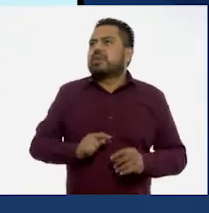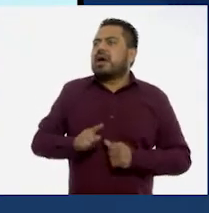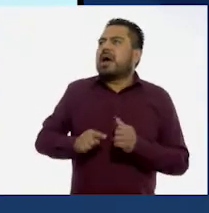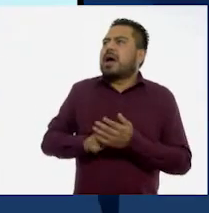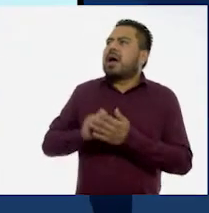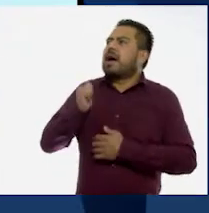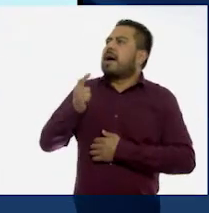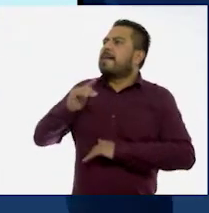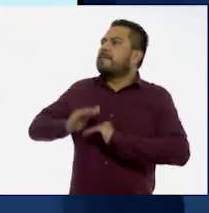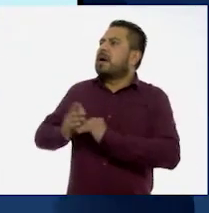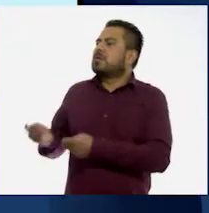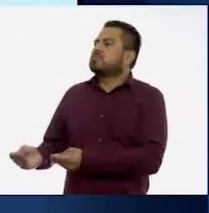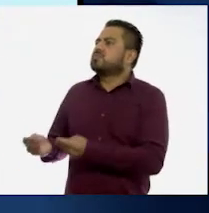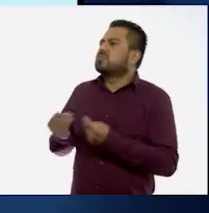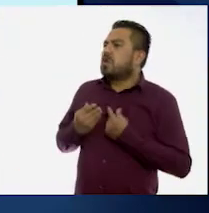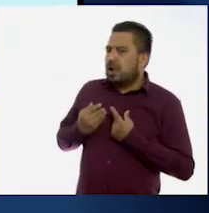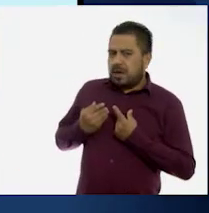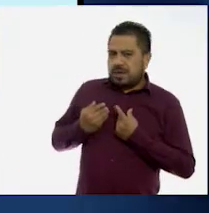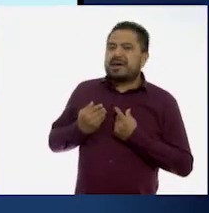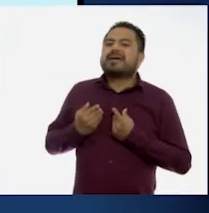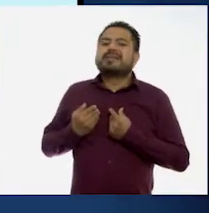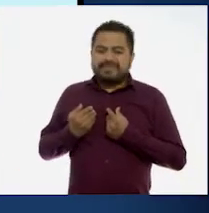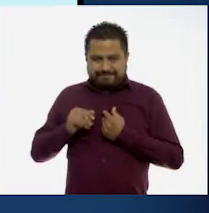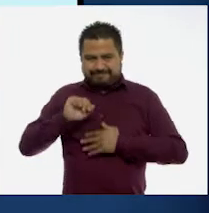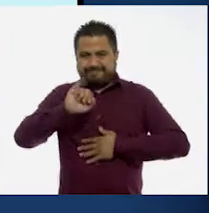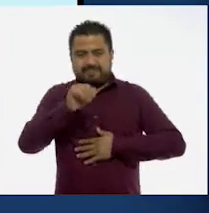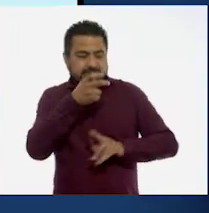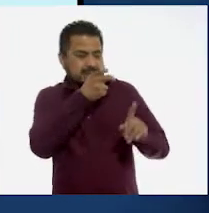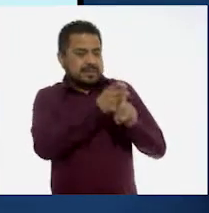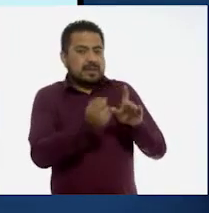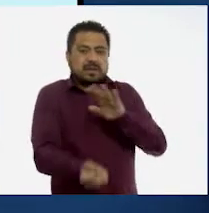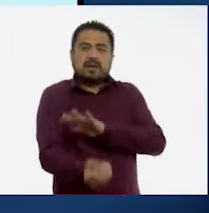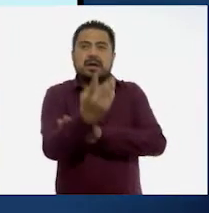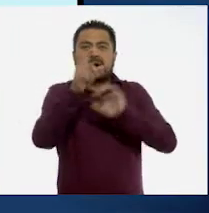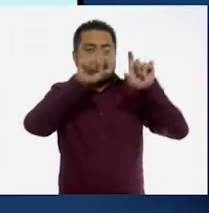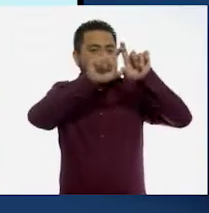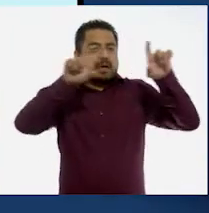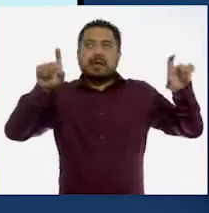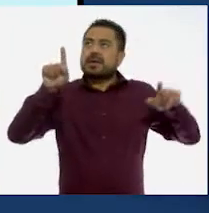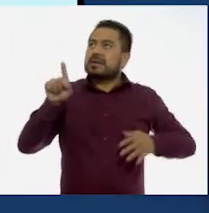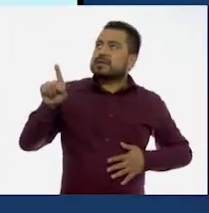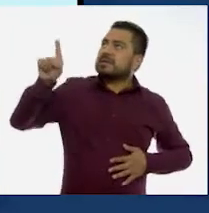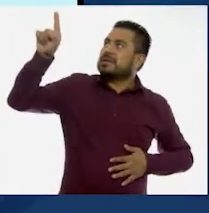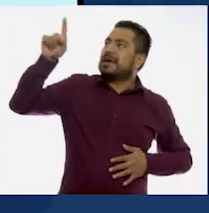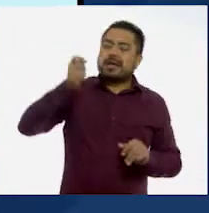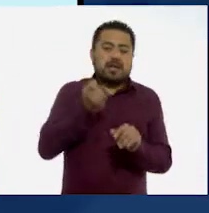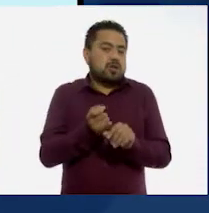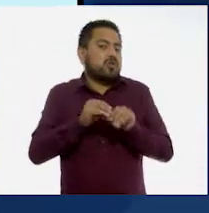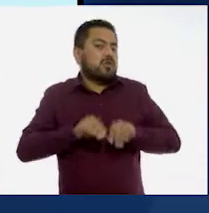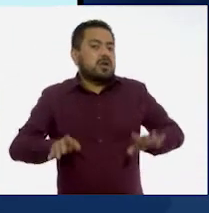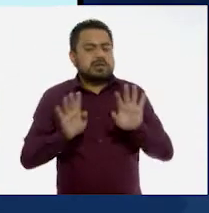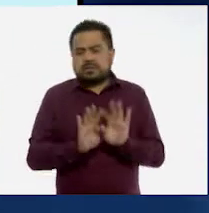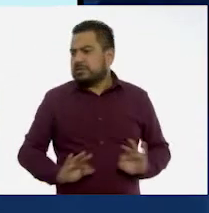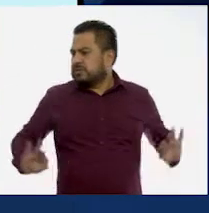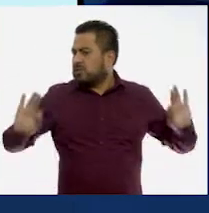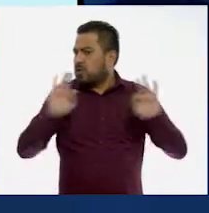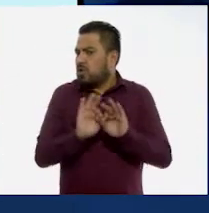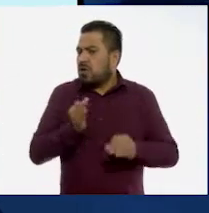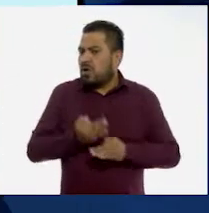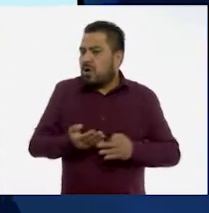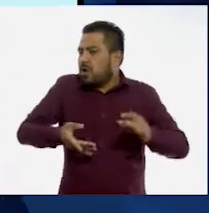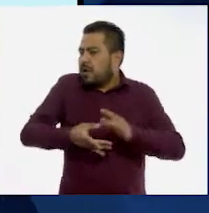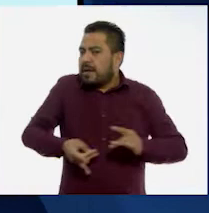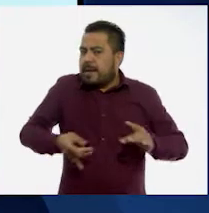más. Claro que sí. Y justo en este momento está apareciendo esta información tan importante que nos está comentando